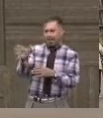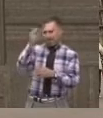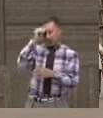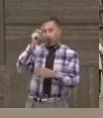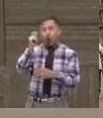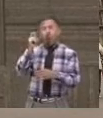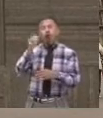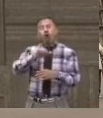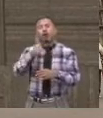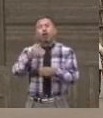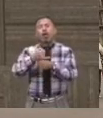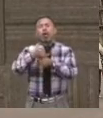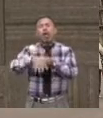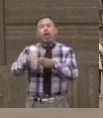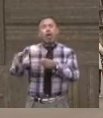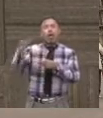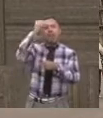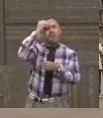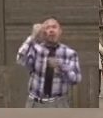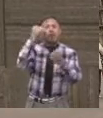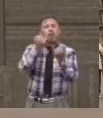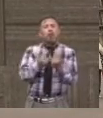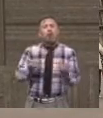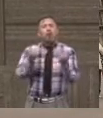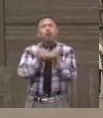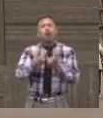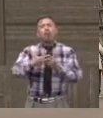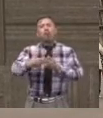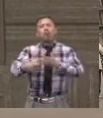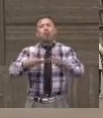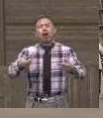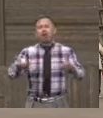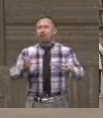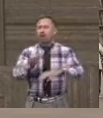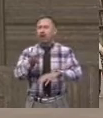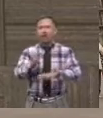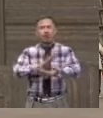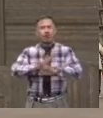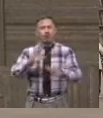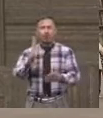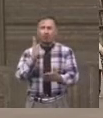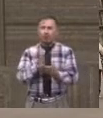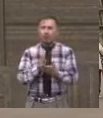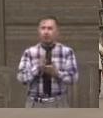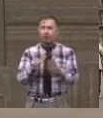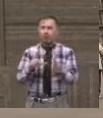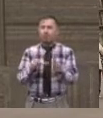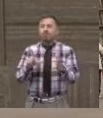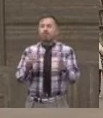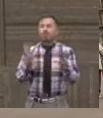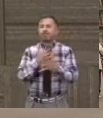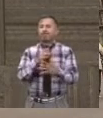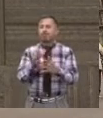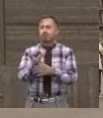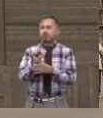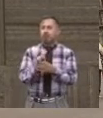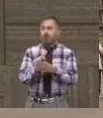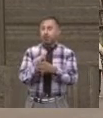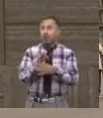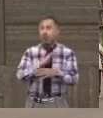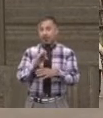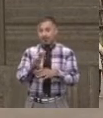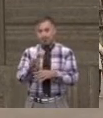es lo que debe buscar la sanción ejemplar, que no se vuelva a repetir el ilícito. Pero si hoy estamos exponiendo que el Partido Verde tiene desde